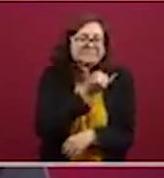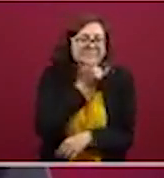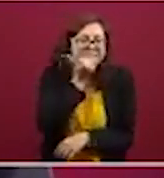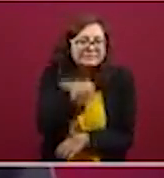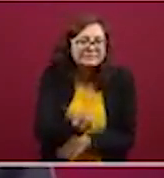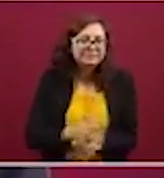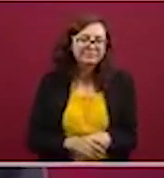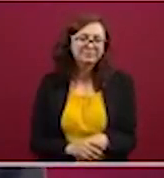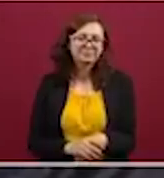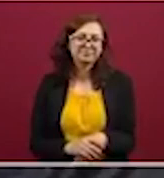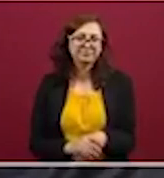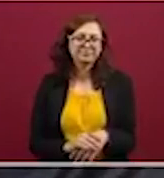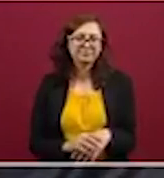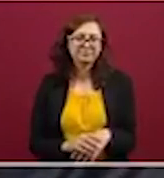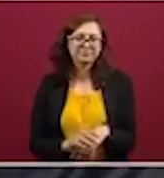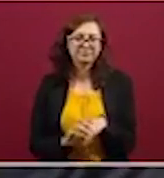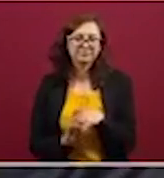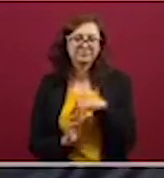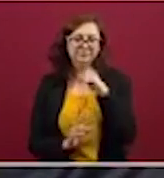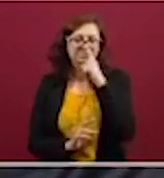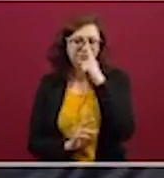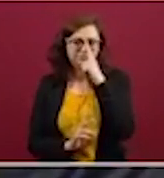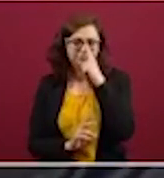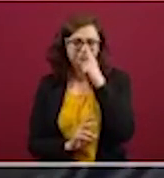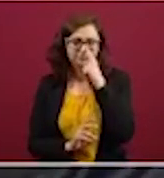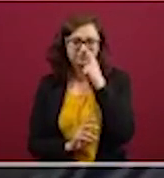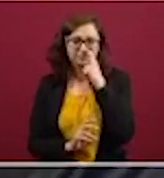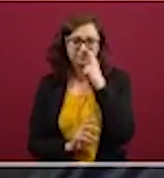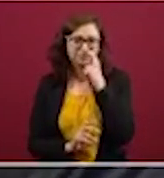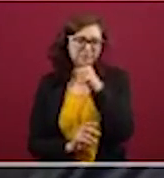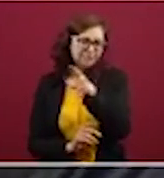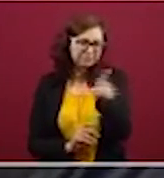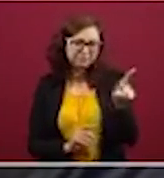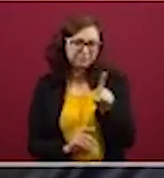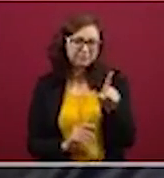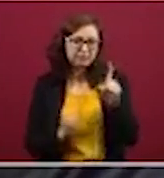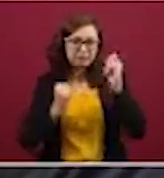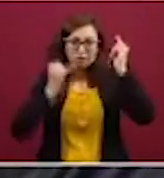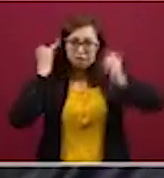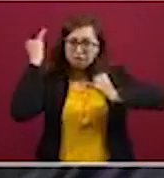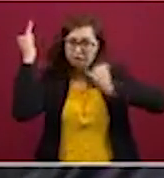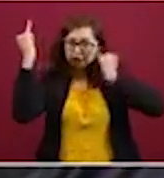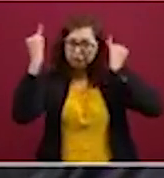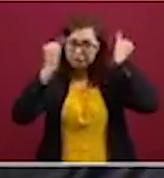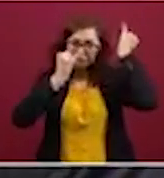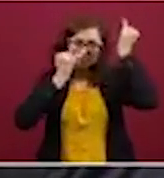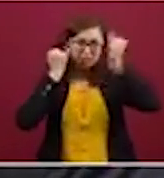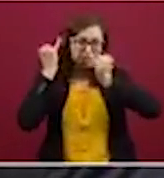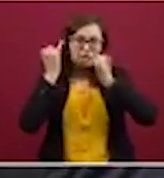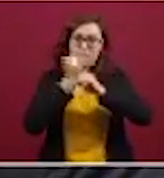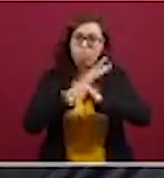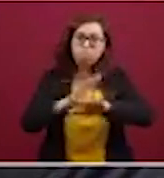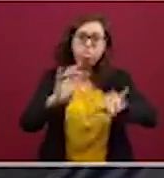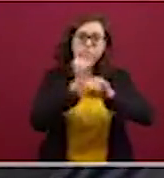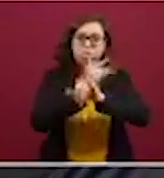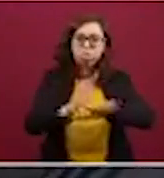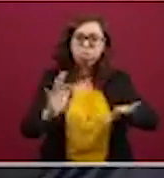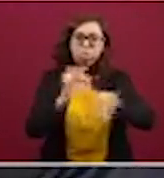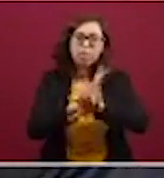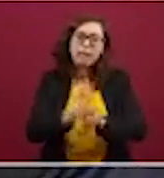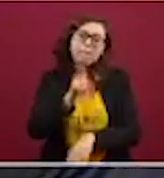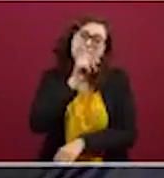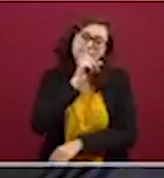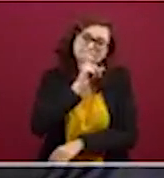que están distorsionando la realidad con